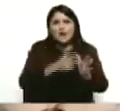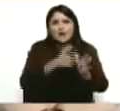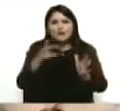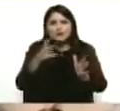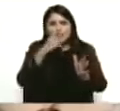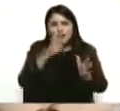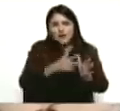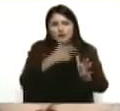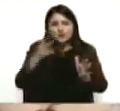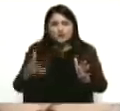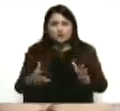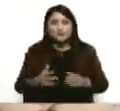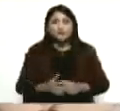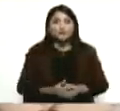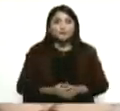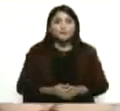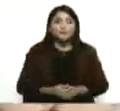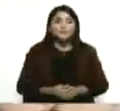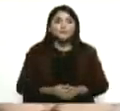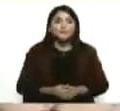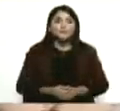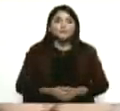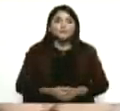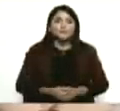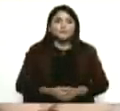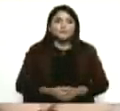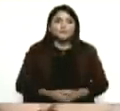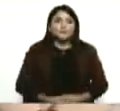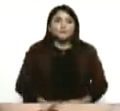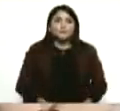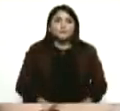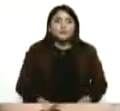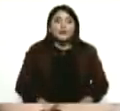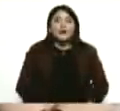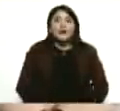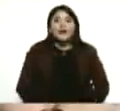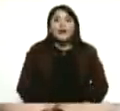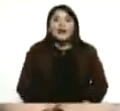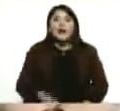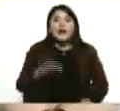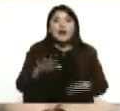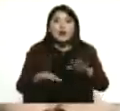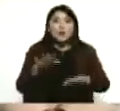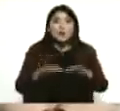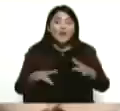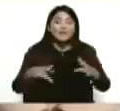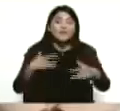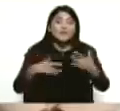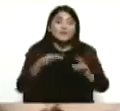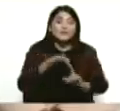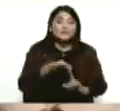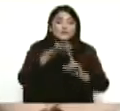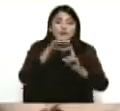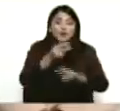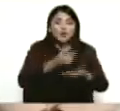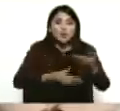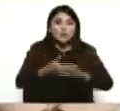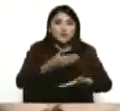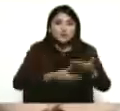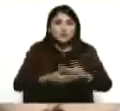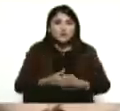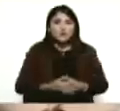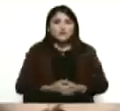está exenciones, donde se están exceptuados por las actividades económicas especiales, pero regidos por el Consejo Nacional de